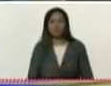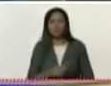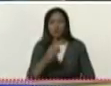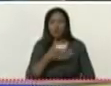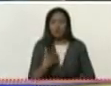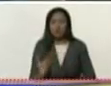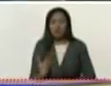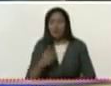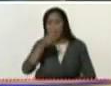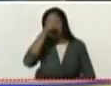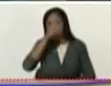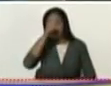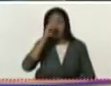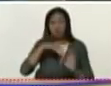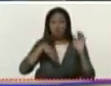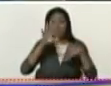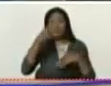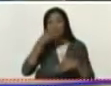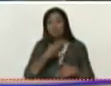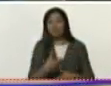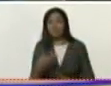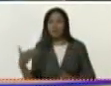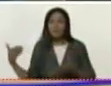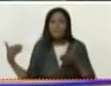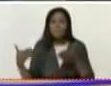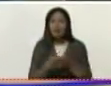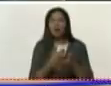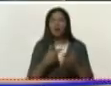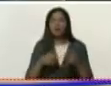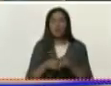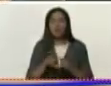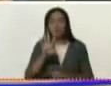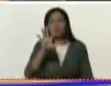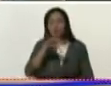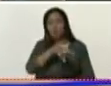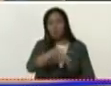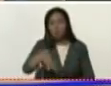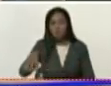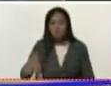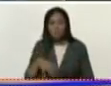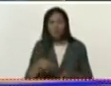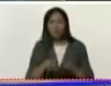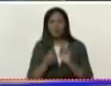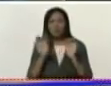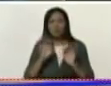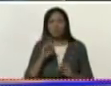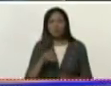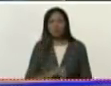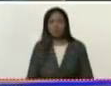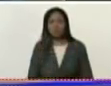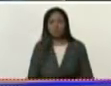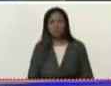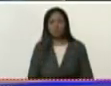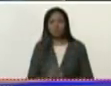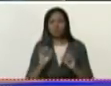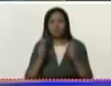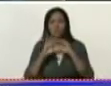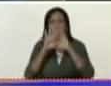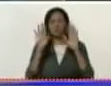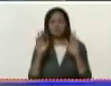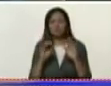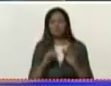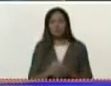Pretendían el domingo 15 de diciembre atacar en 5 estados del país y que amaneciera el